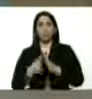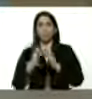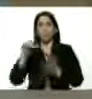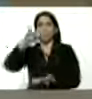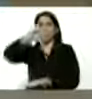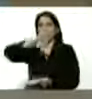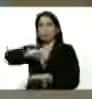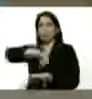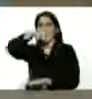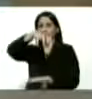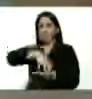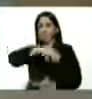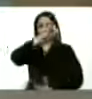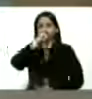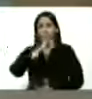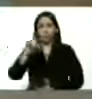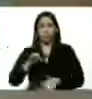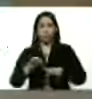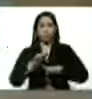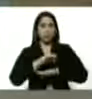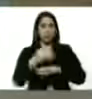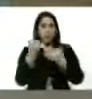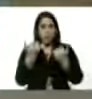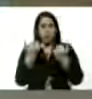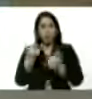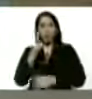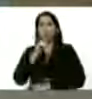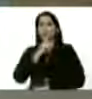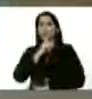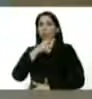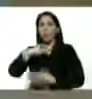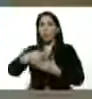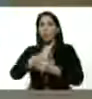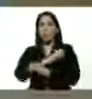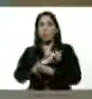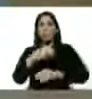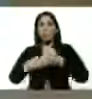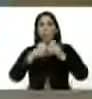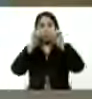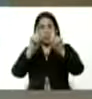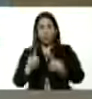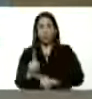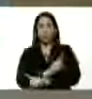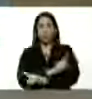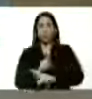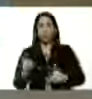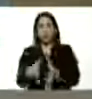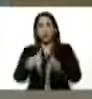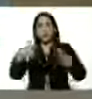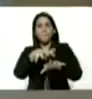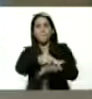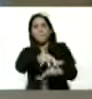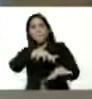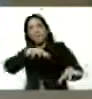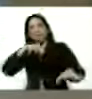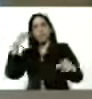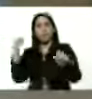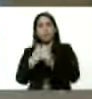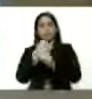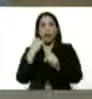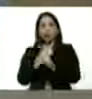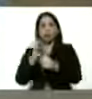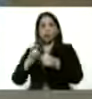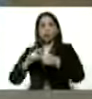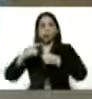del estado Zulia y en estos municipios que acabo de mencionar. Ya se han hecho las pruebas rápidas a la gran mayoría de los trabajadores